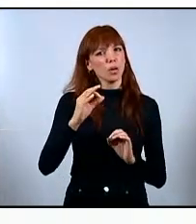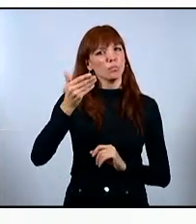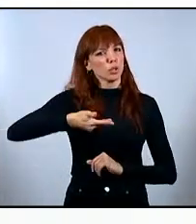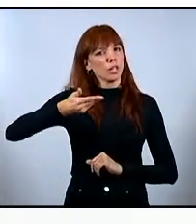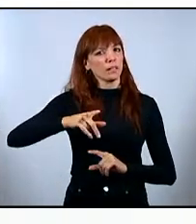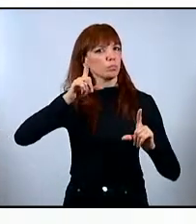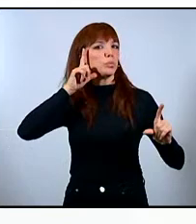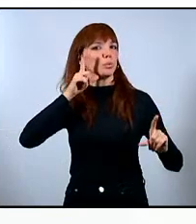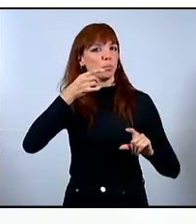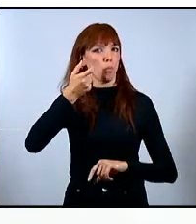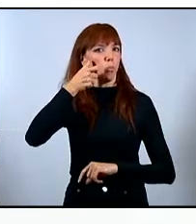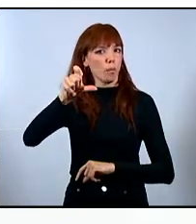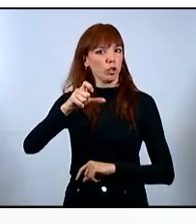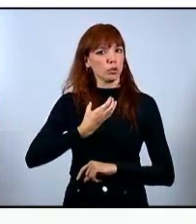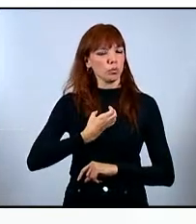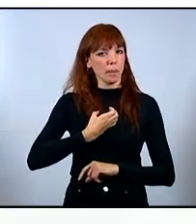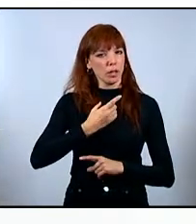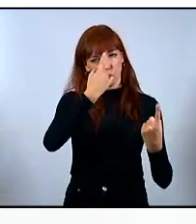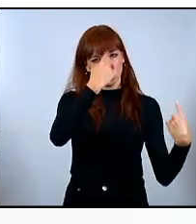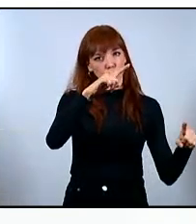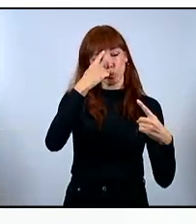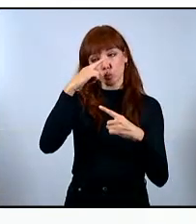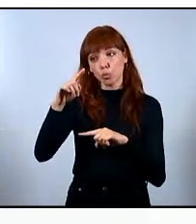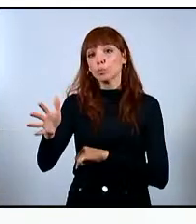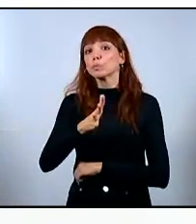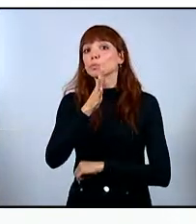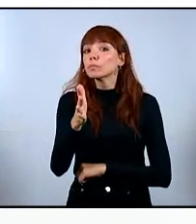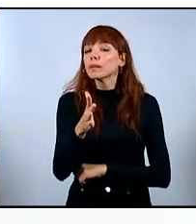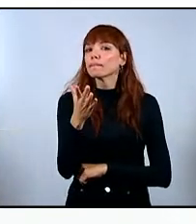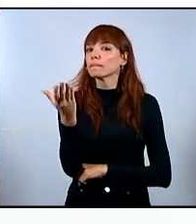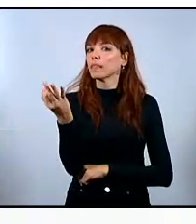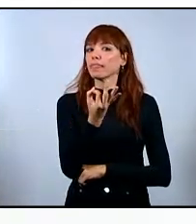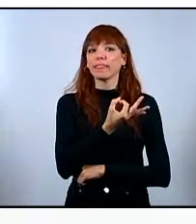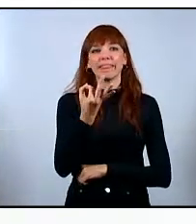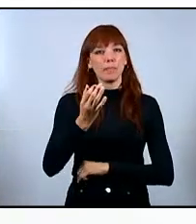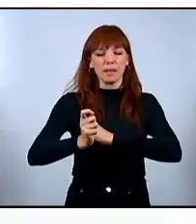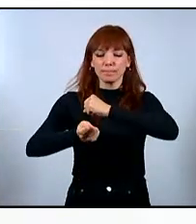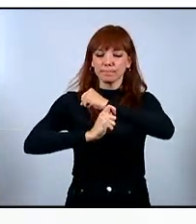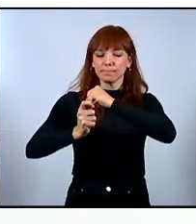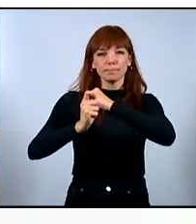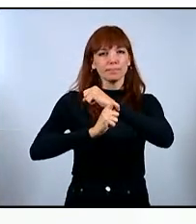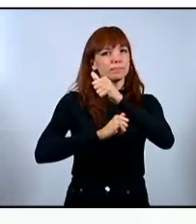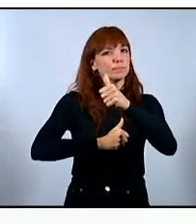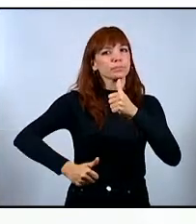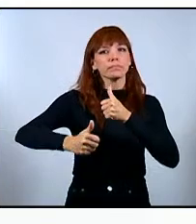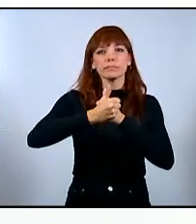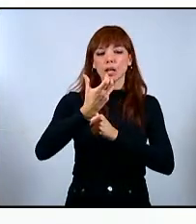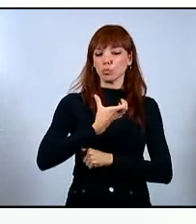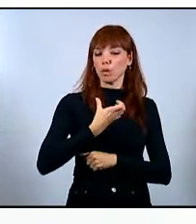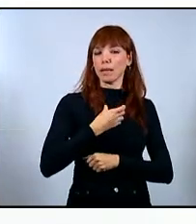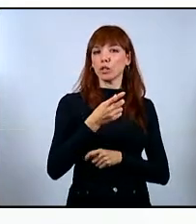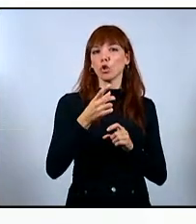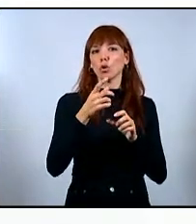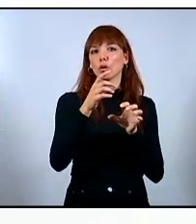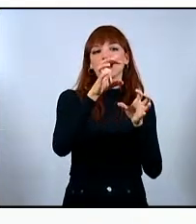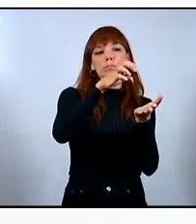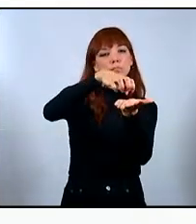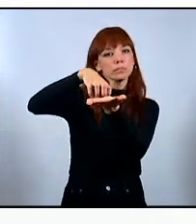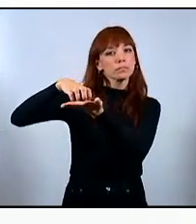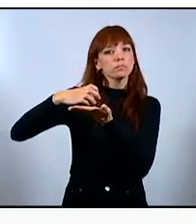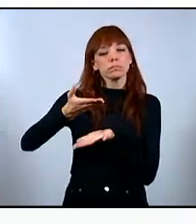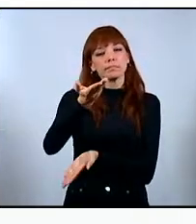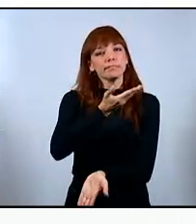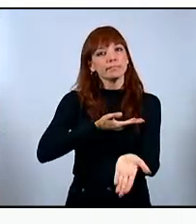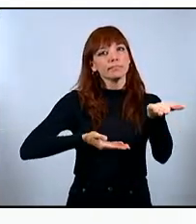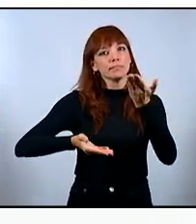estamos seguros de que la colaboración con los ayuntamientos es clave para poder prestar más y mejores servicios en toda nuestra